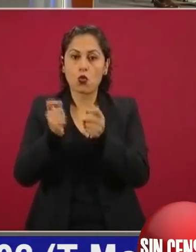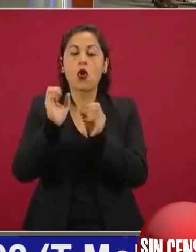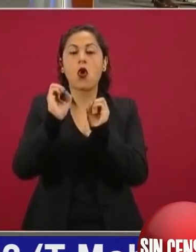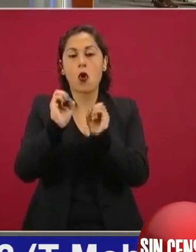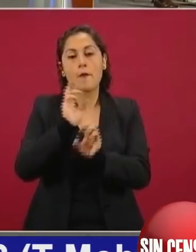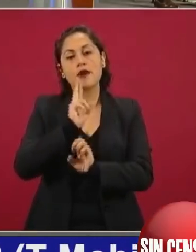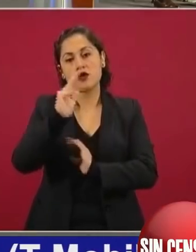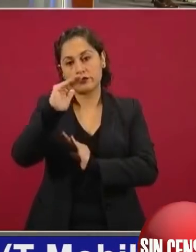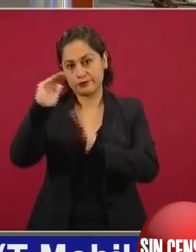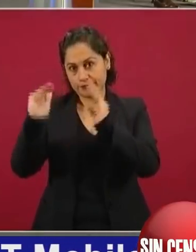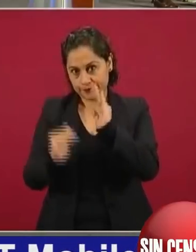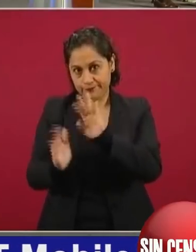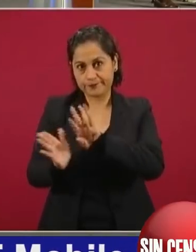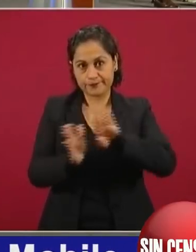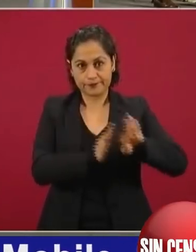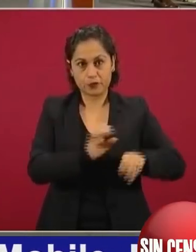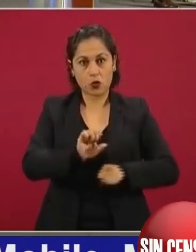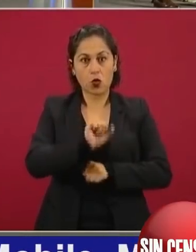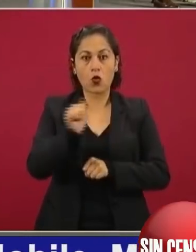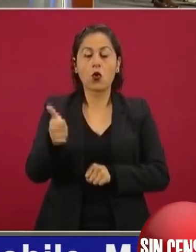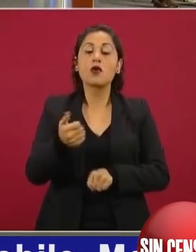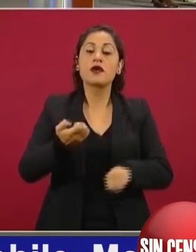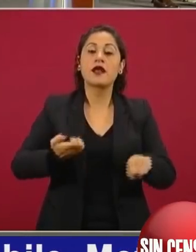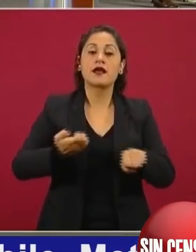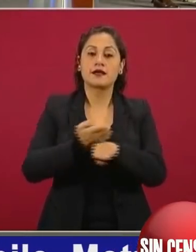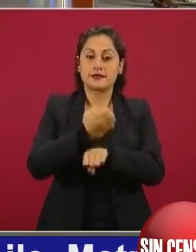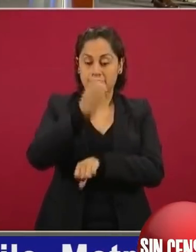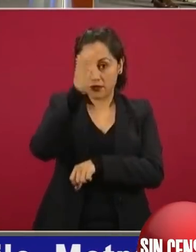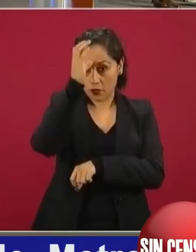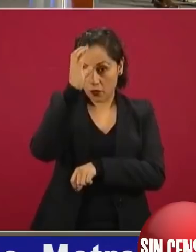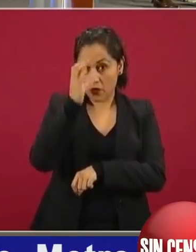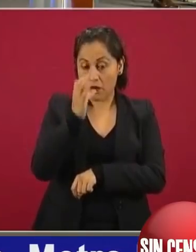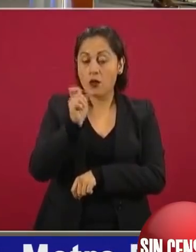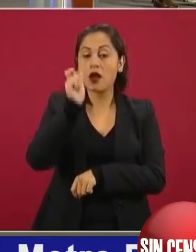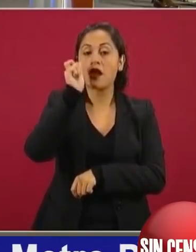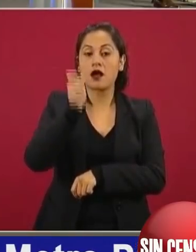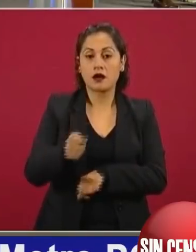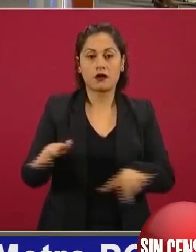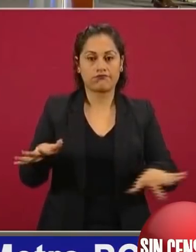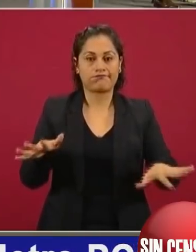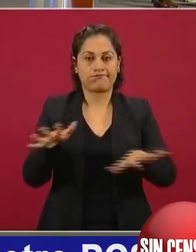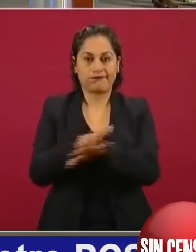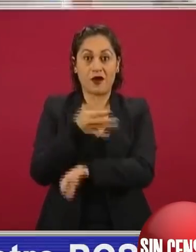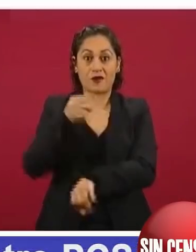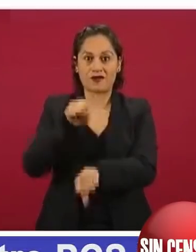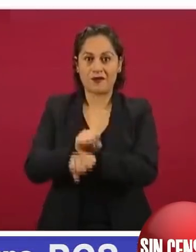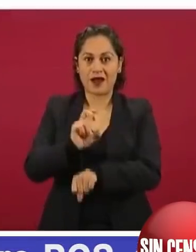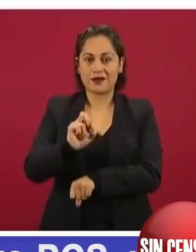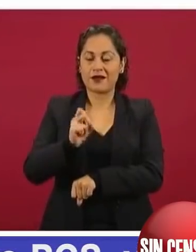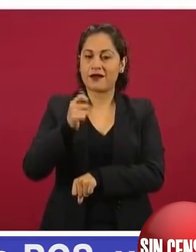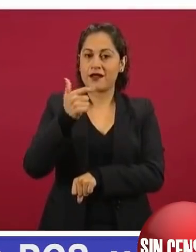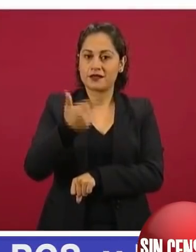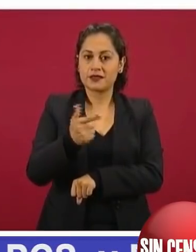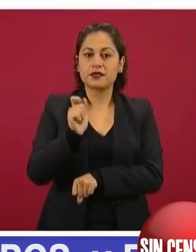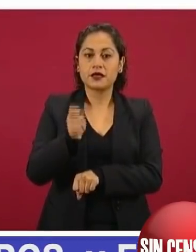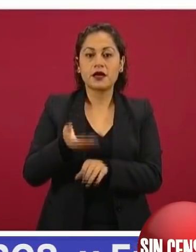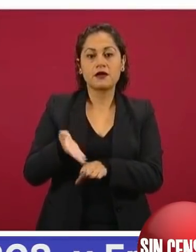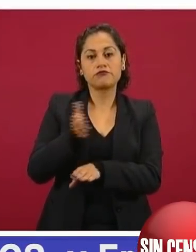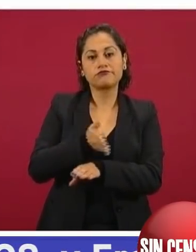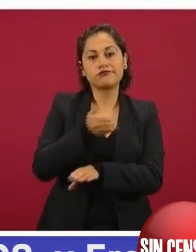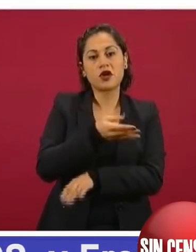siguiente. El caso de Coahuila, vemos también ese cambio brusco en la semana 37, llevamos 3